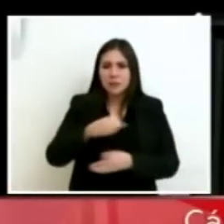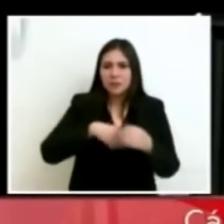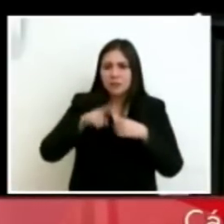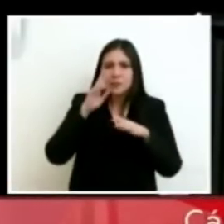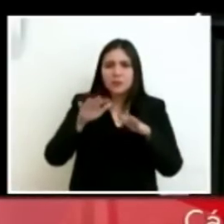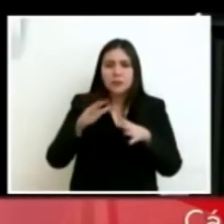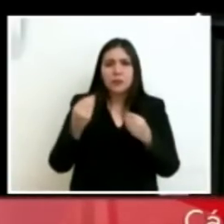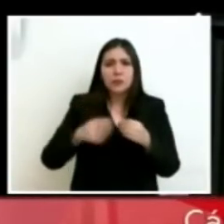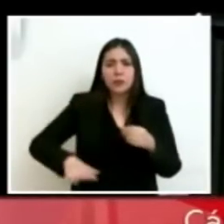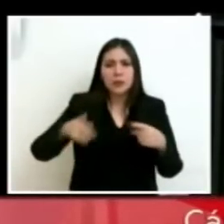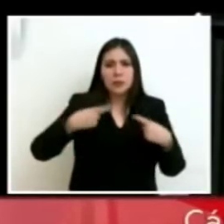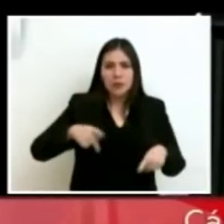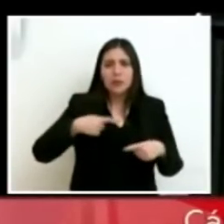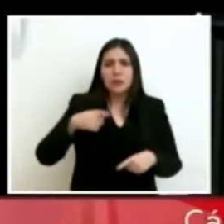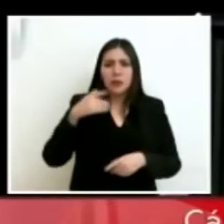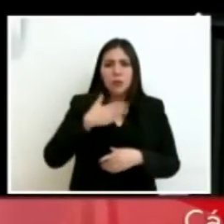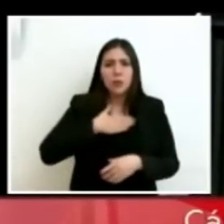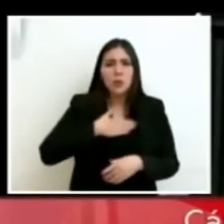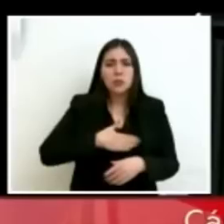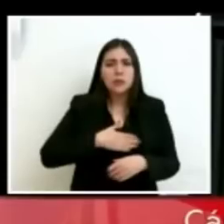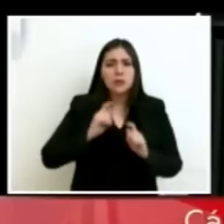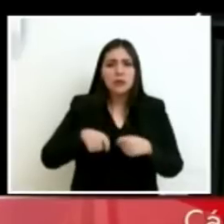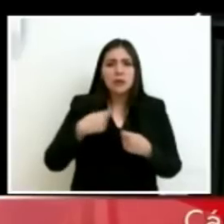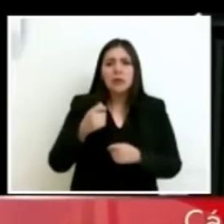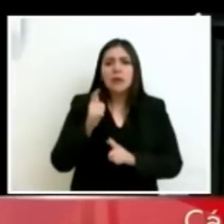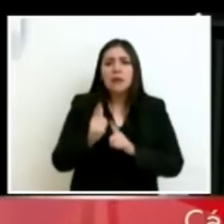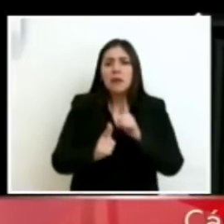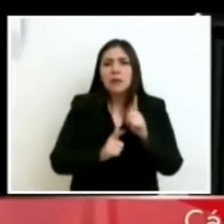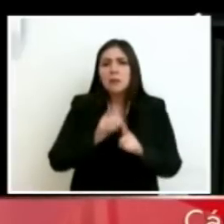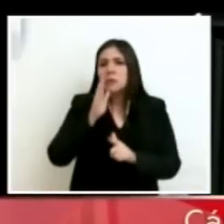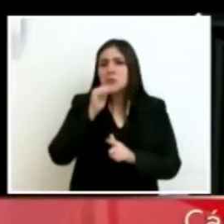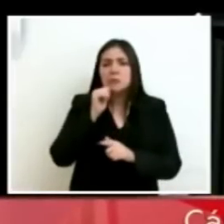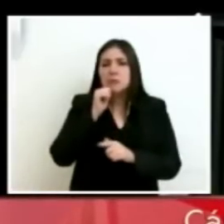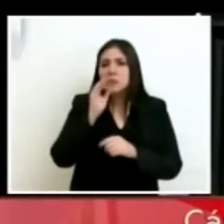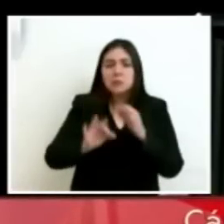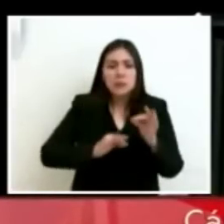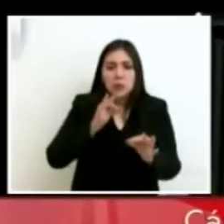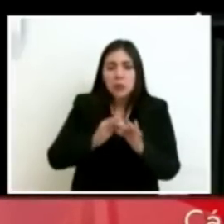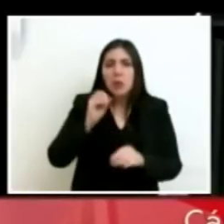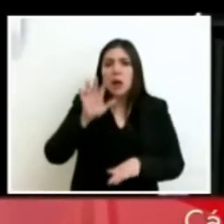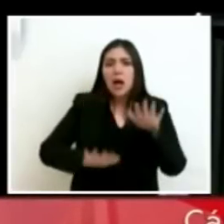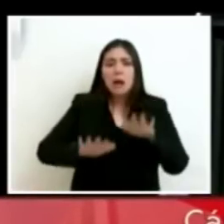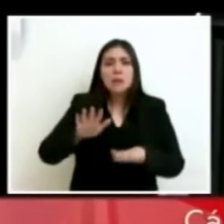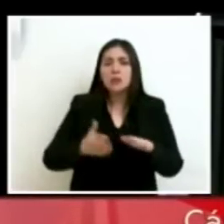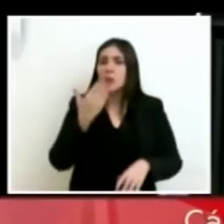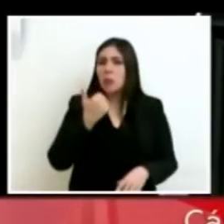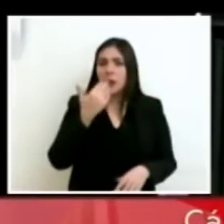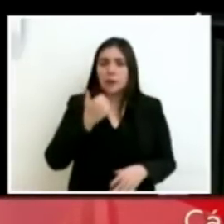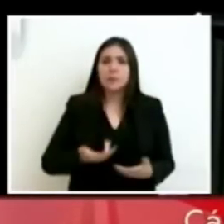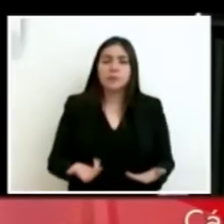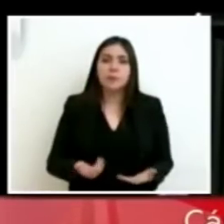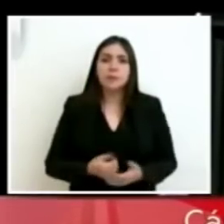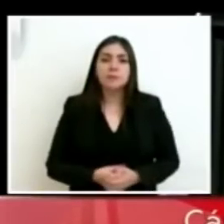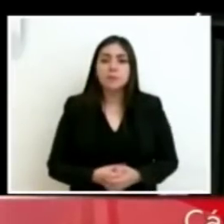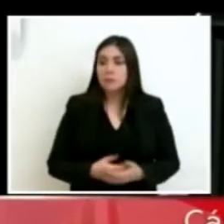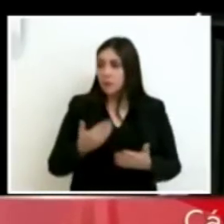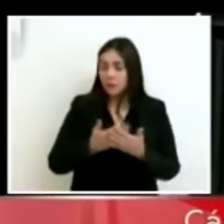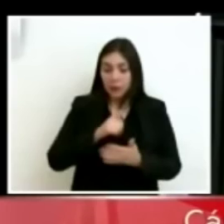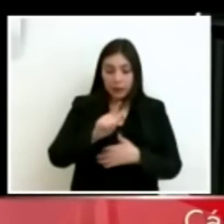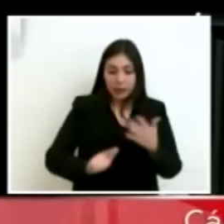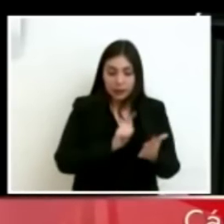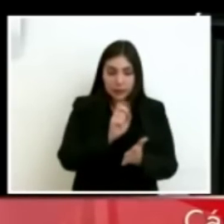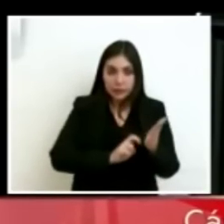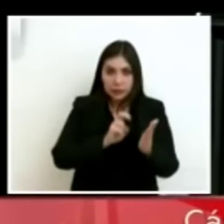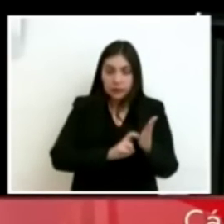de los ciudadanos la justicia es lenta, inaccesible y en muchos casos inexistente. Con esta reforma